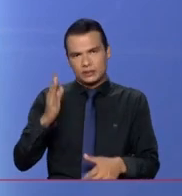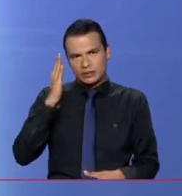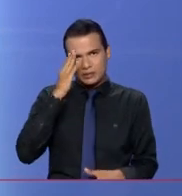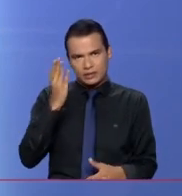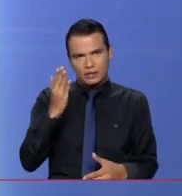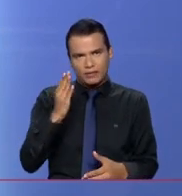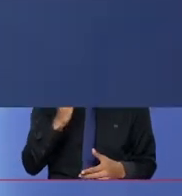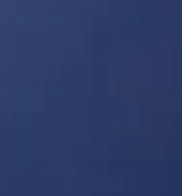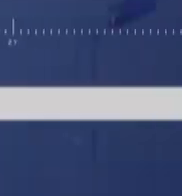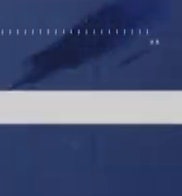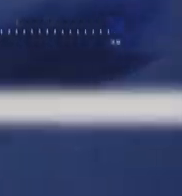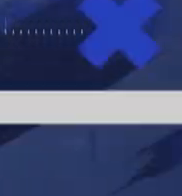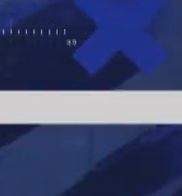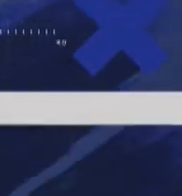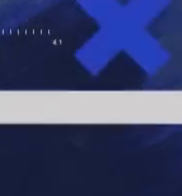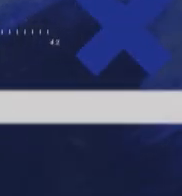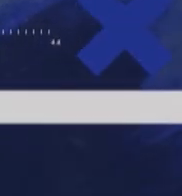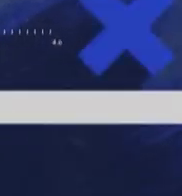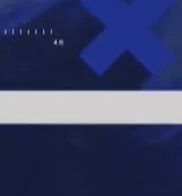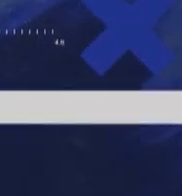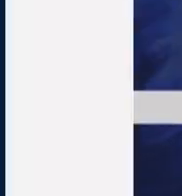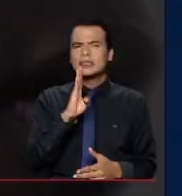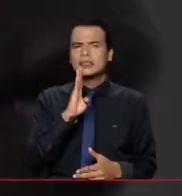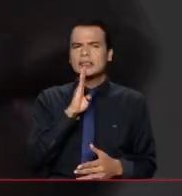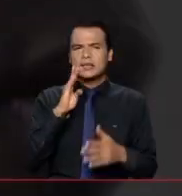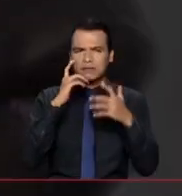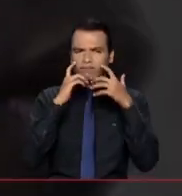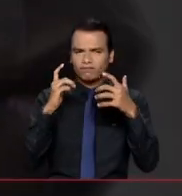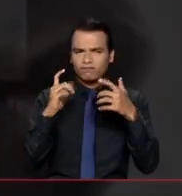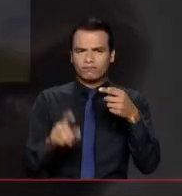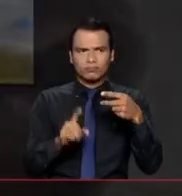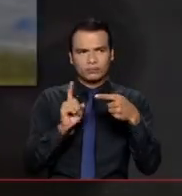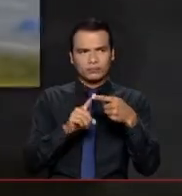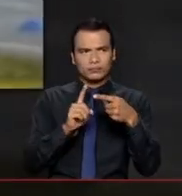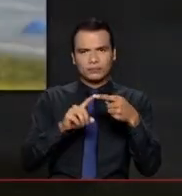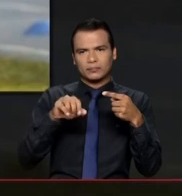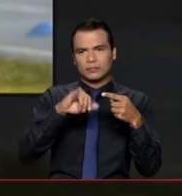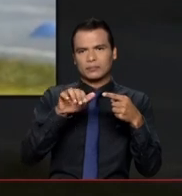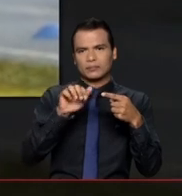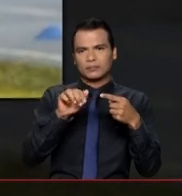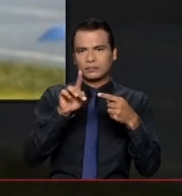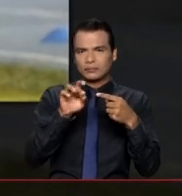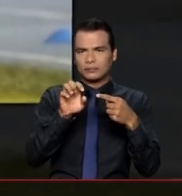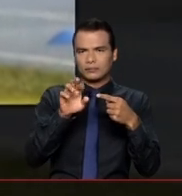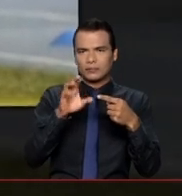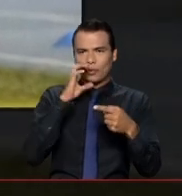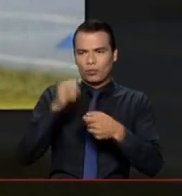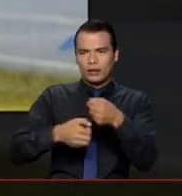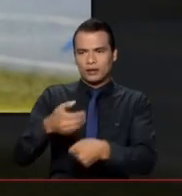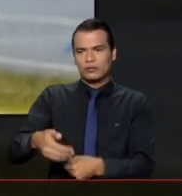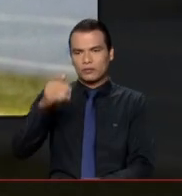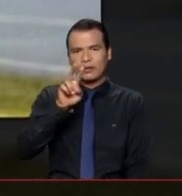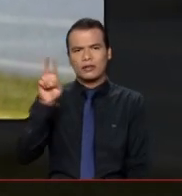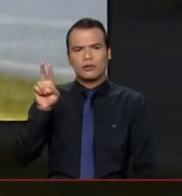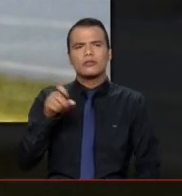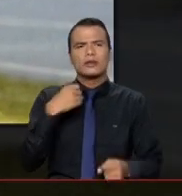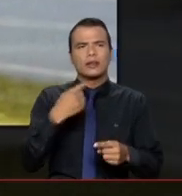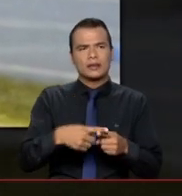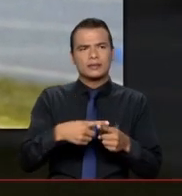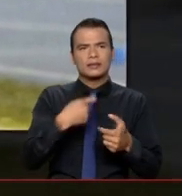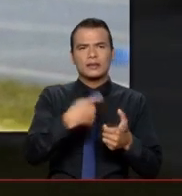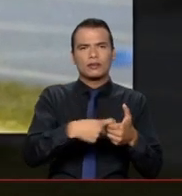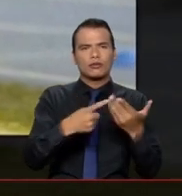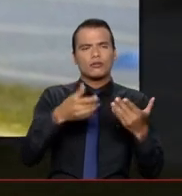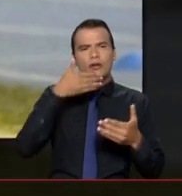2023, donde se destacan dos jugadores. El volante de 22 años, Jader Quiñones, obsérvenlo, proveniente de los Emiratos